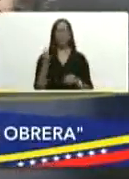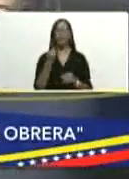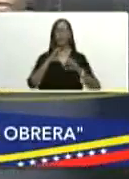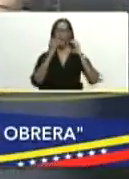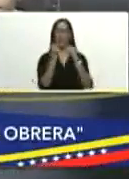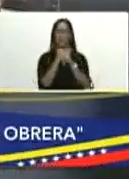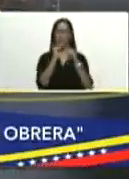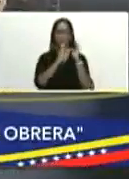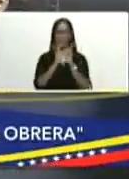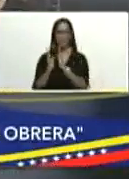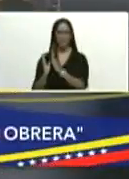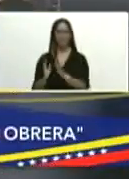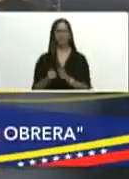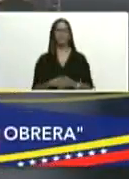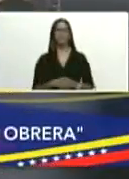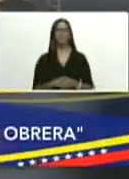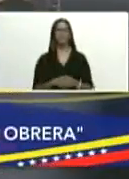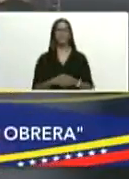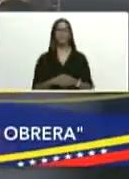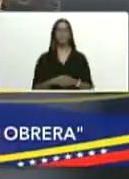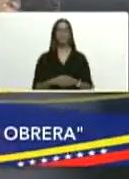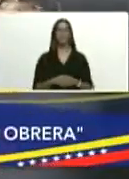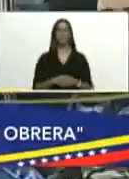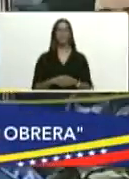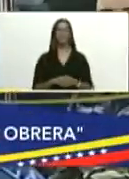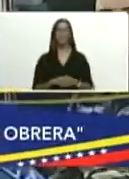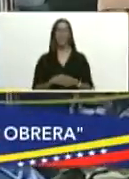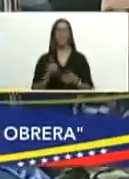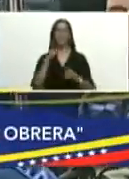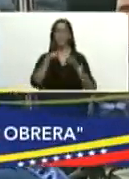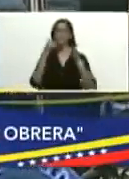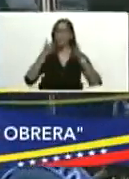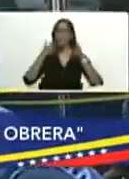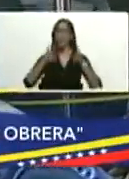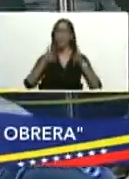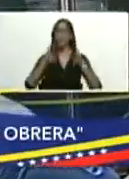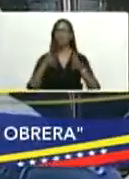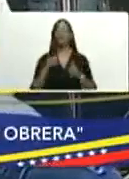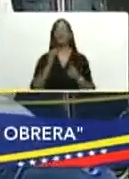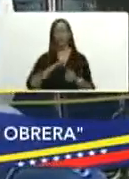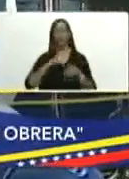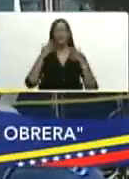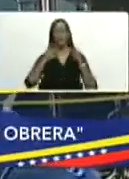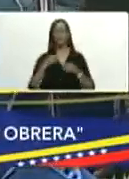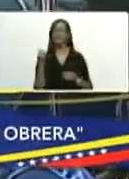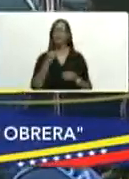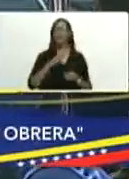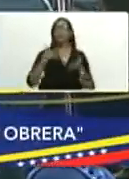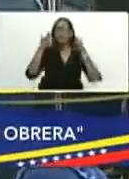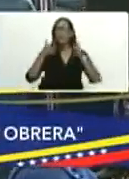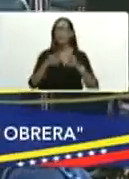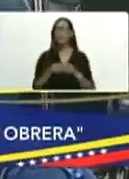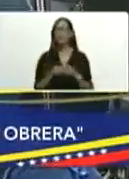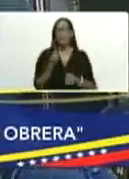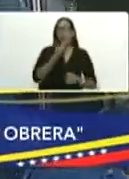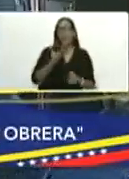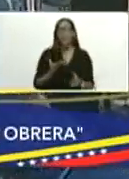organizada Siempre veo hasta el dentro de los procesos productivos deformando he estado formando Cómo te ha ido formando Bueno